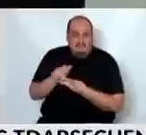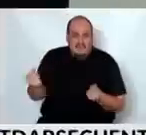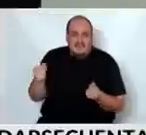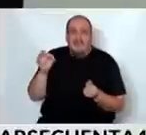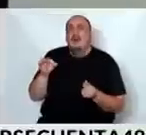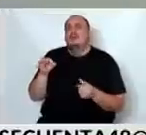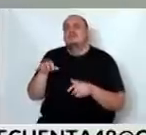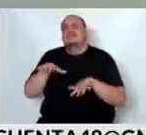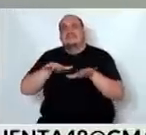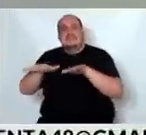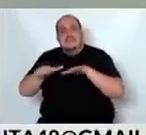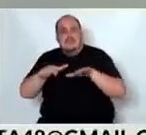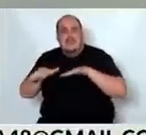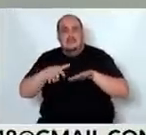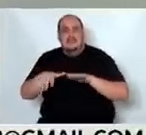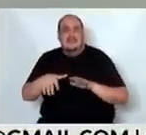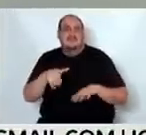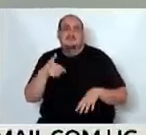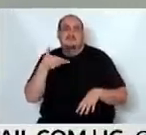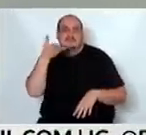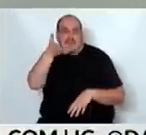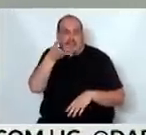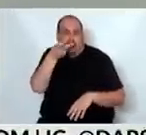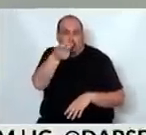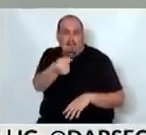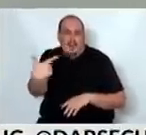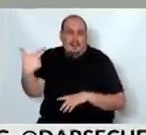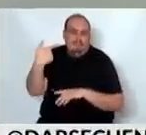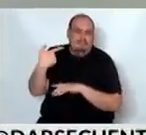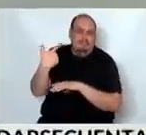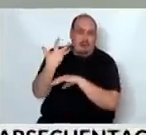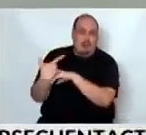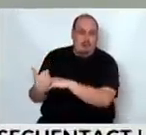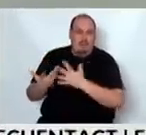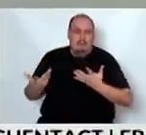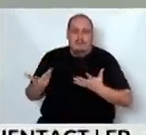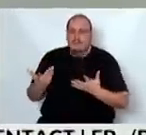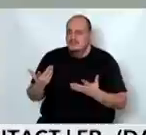situaciones de inseguridad cuando ellos iban a robar. ¿Cómo puede ser cuánta gente joven?